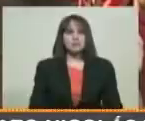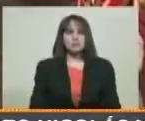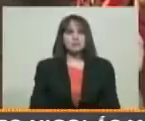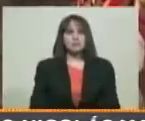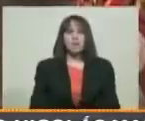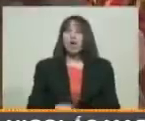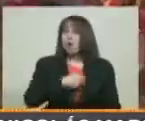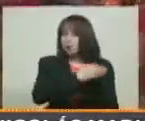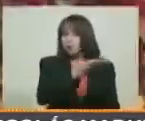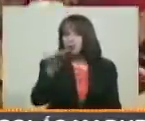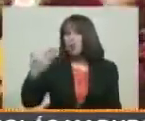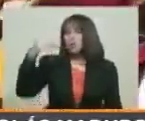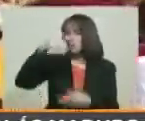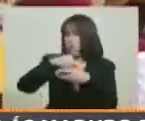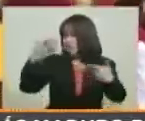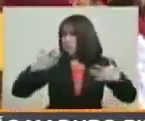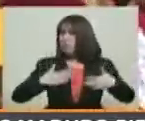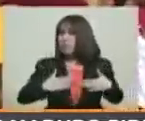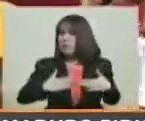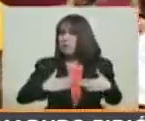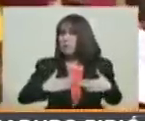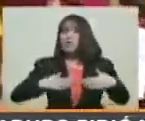Ustedes van a votar por mí.